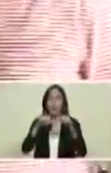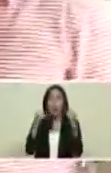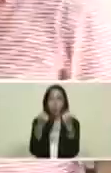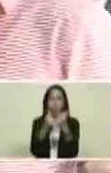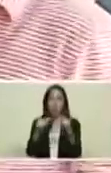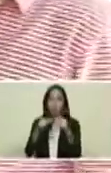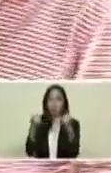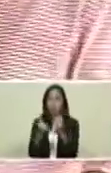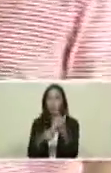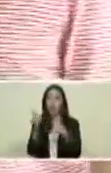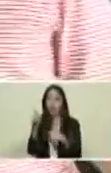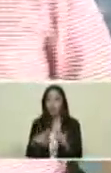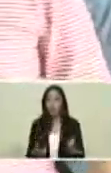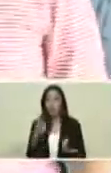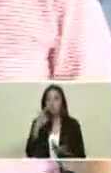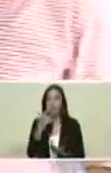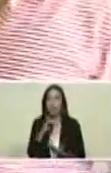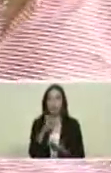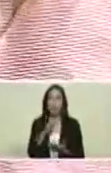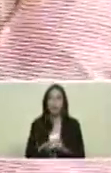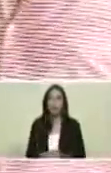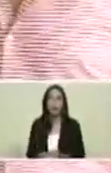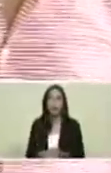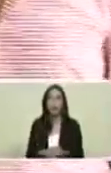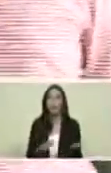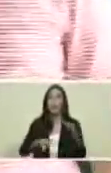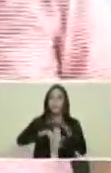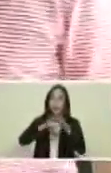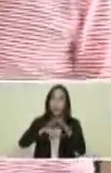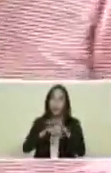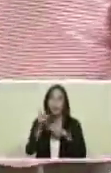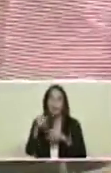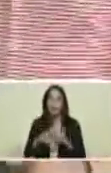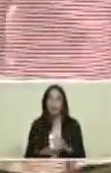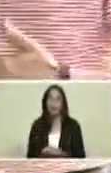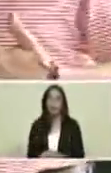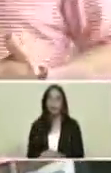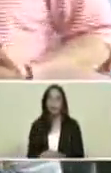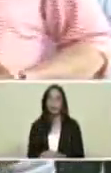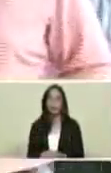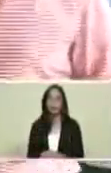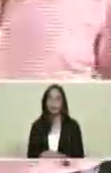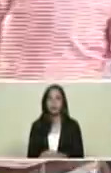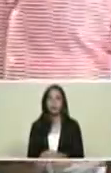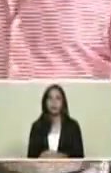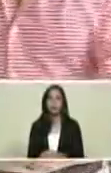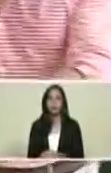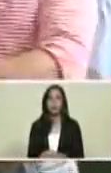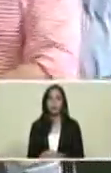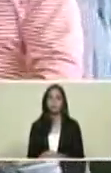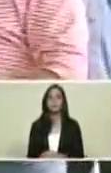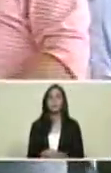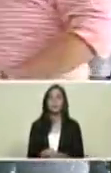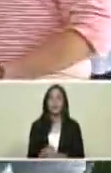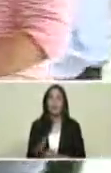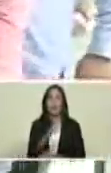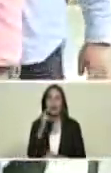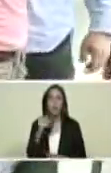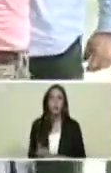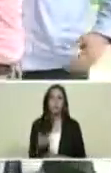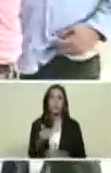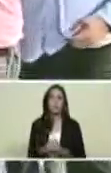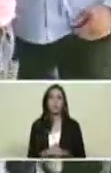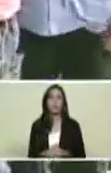aquí tenemos, entonces comienzan las aulas de preescolar. Qué bonito aquí, ¿eh? Aulas de preescolar. Profe, y fíjese algo tan importante